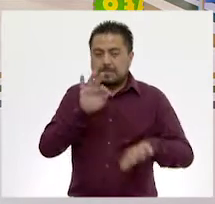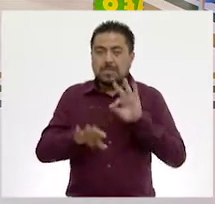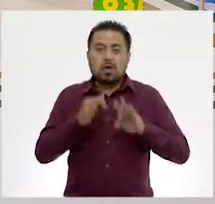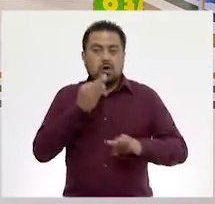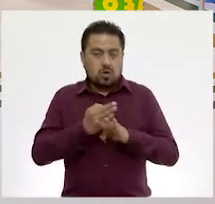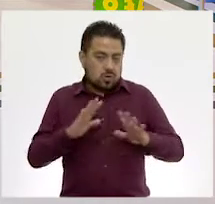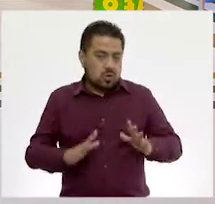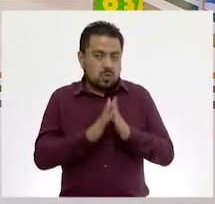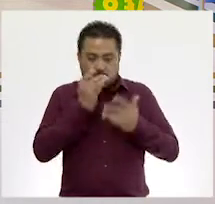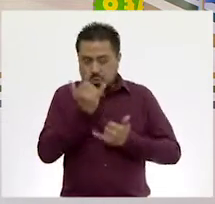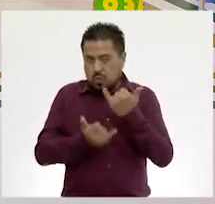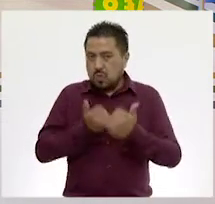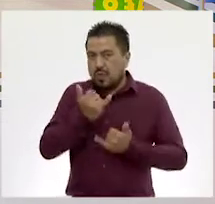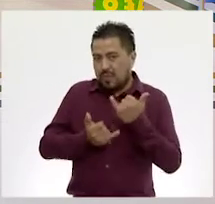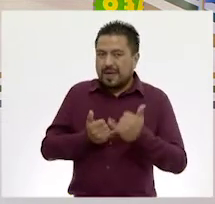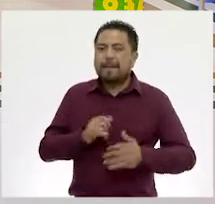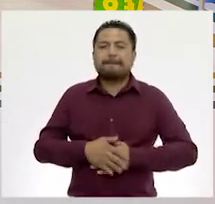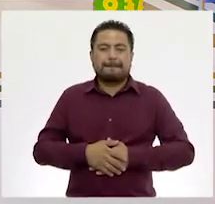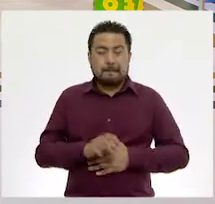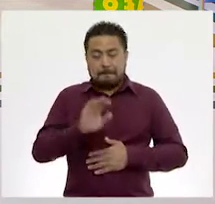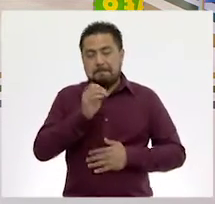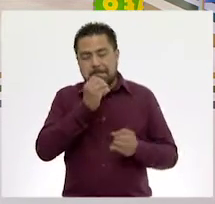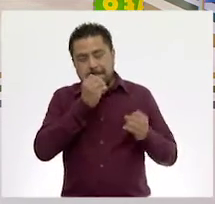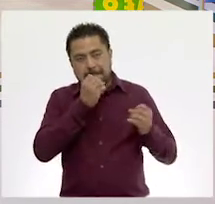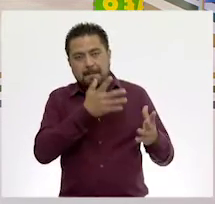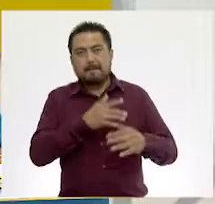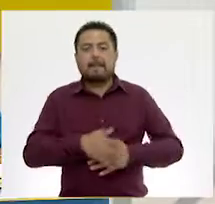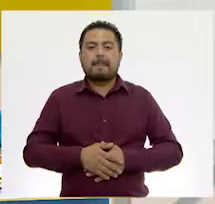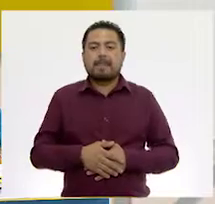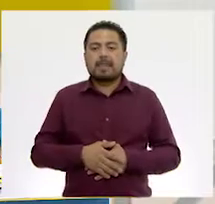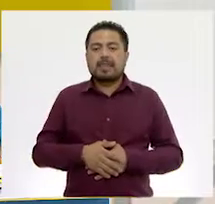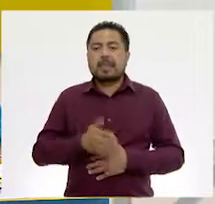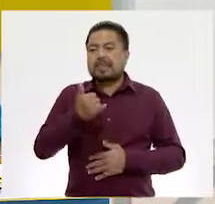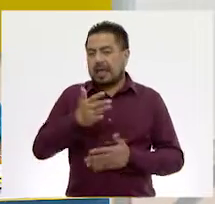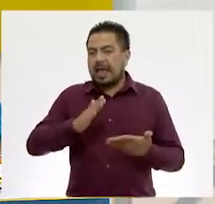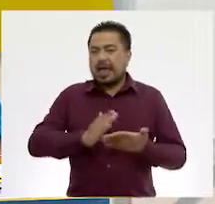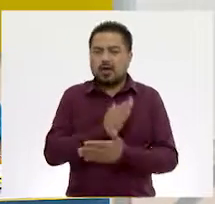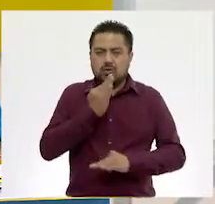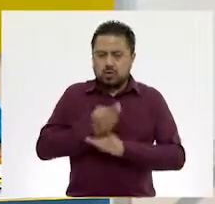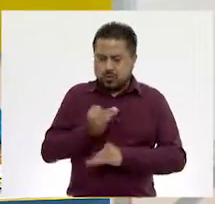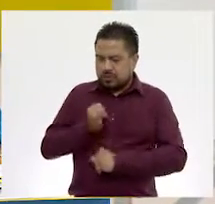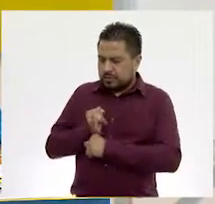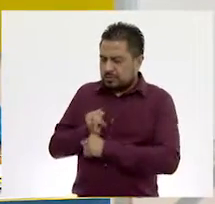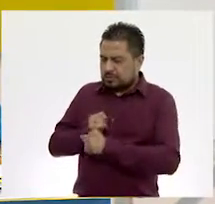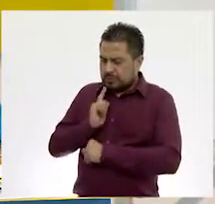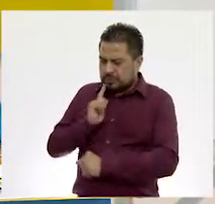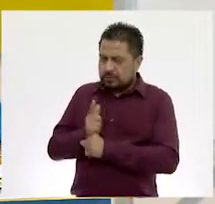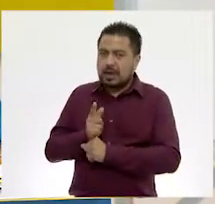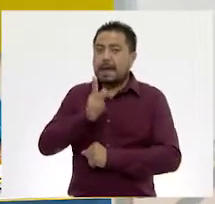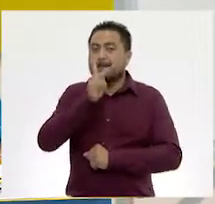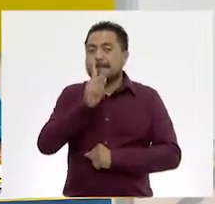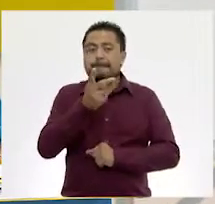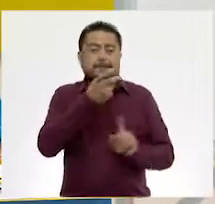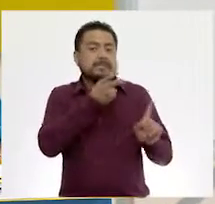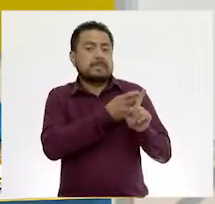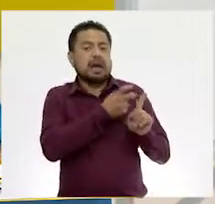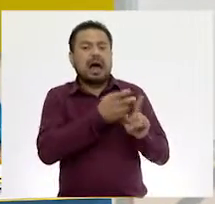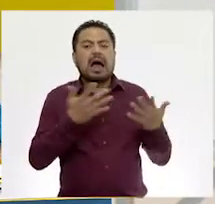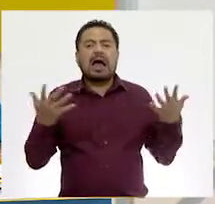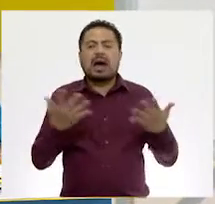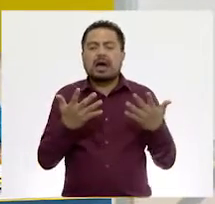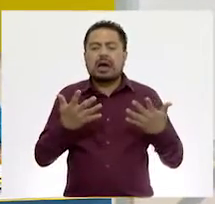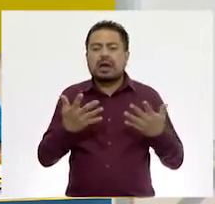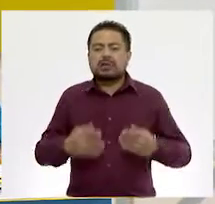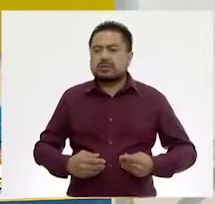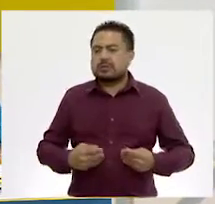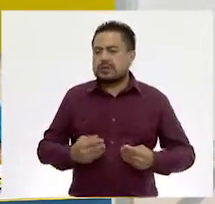a participar en este juego. Excelente. Y vamos a observar que esas palabras sean las que